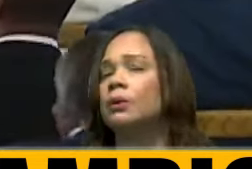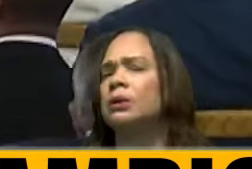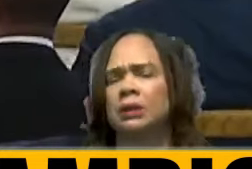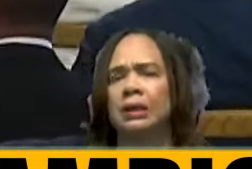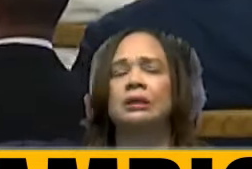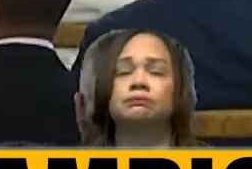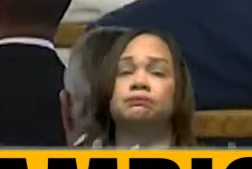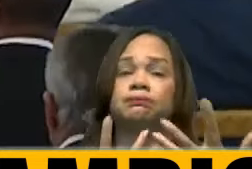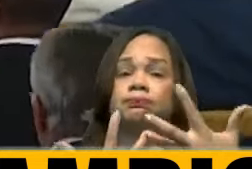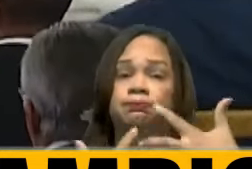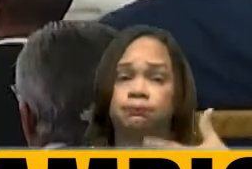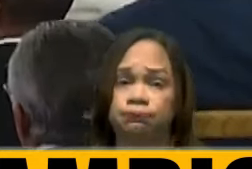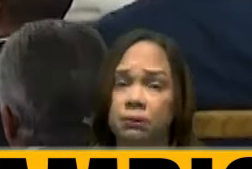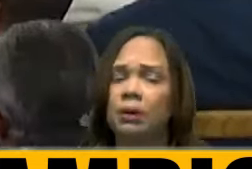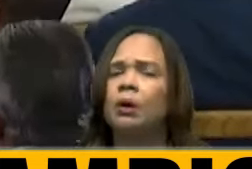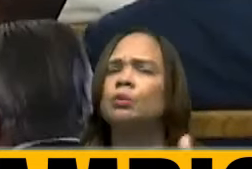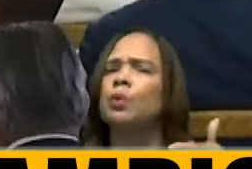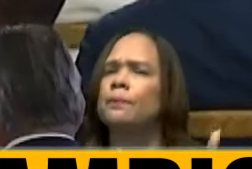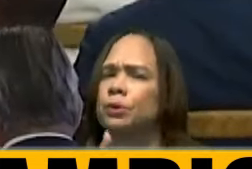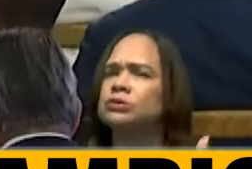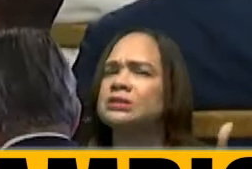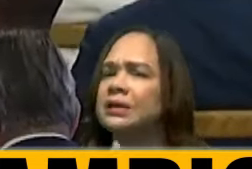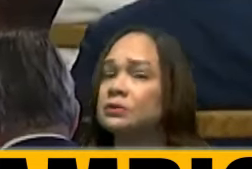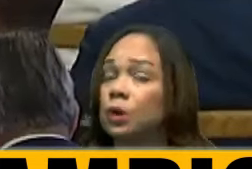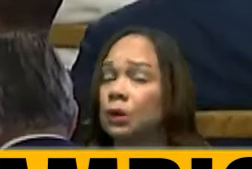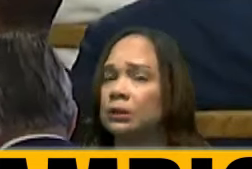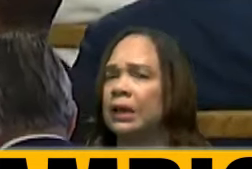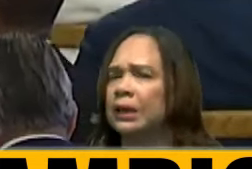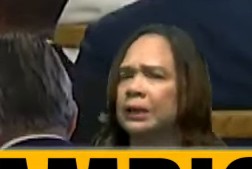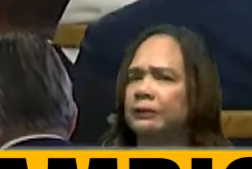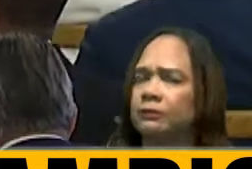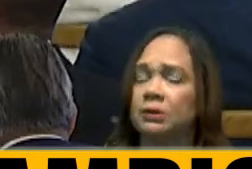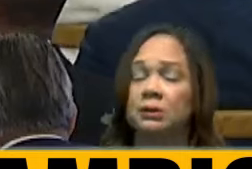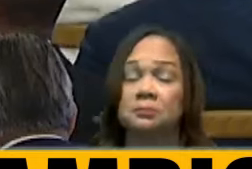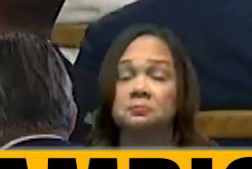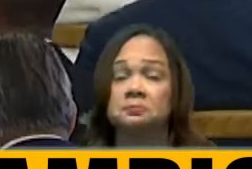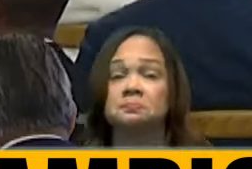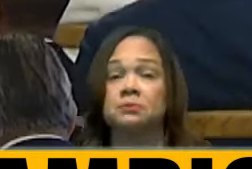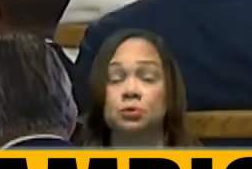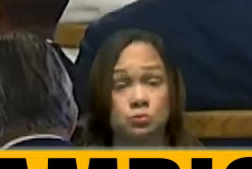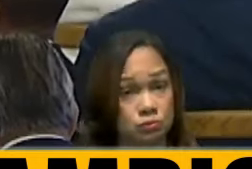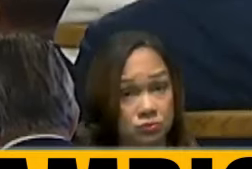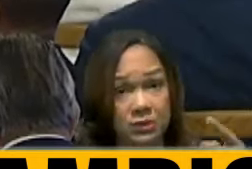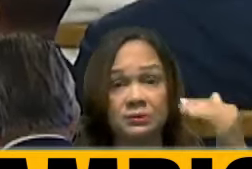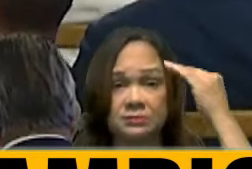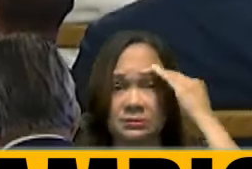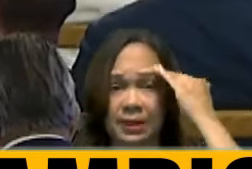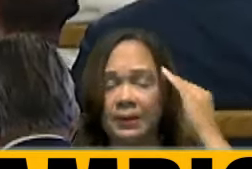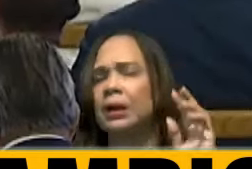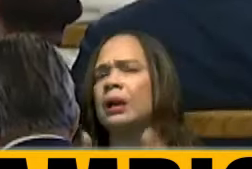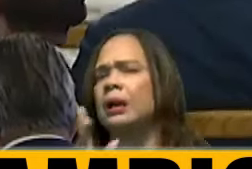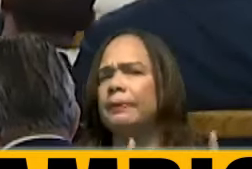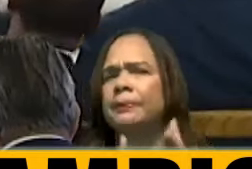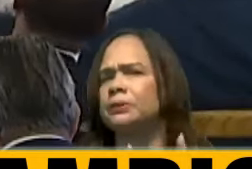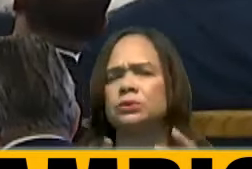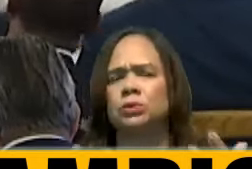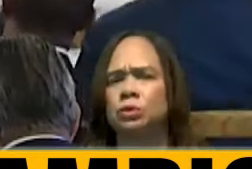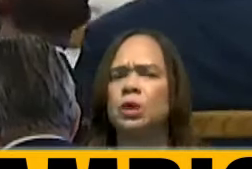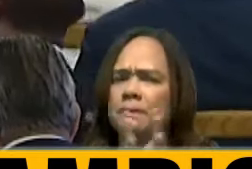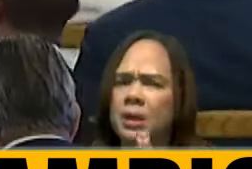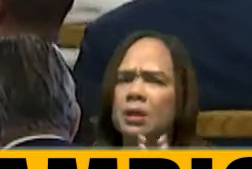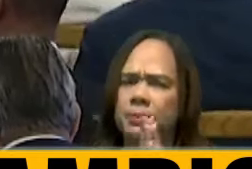parte integral de un proceso de reforma y básicamente como ustedes saben la población uno de los grandes